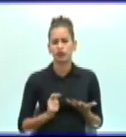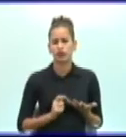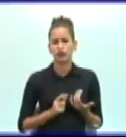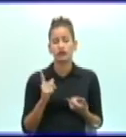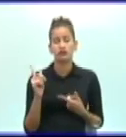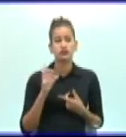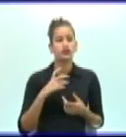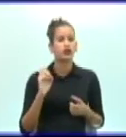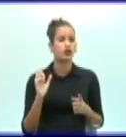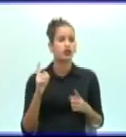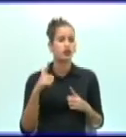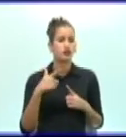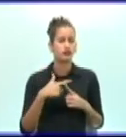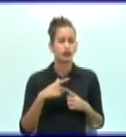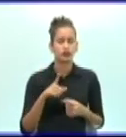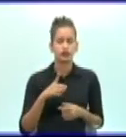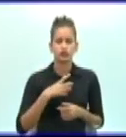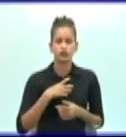texto.